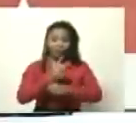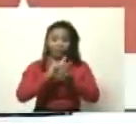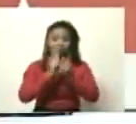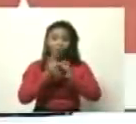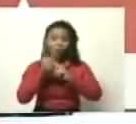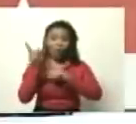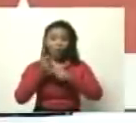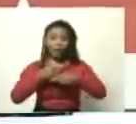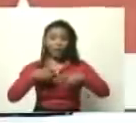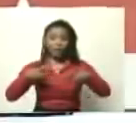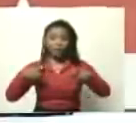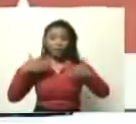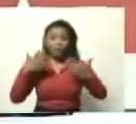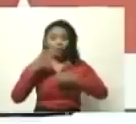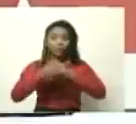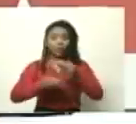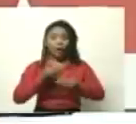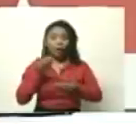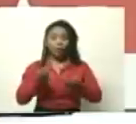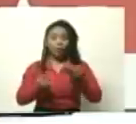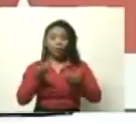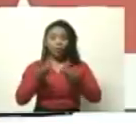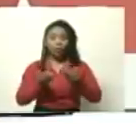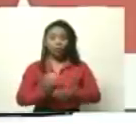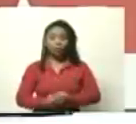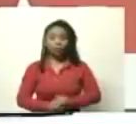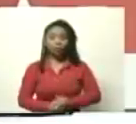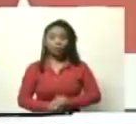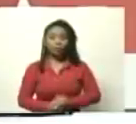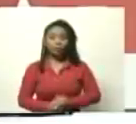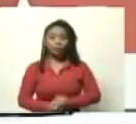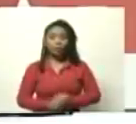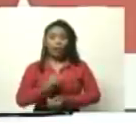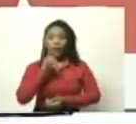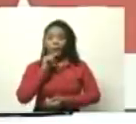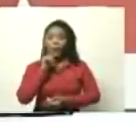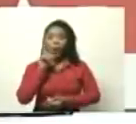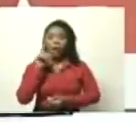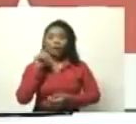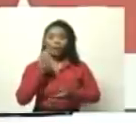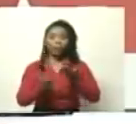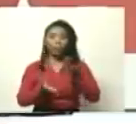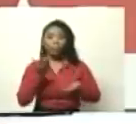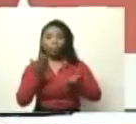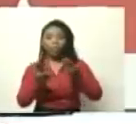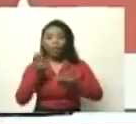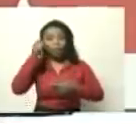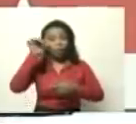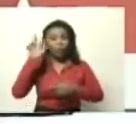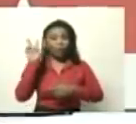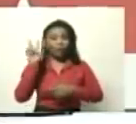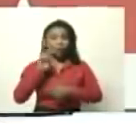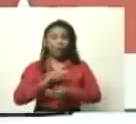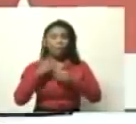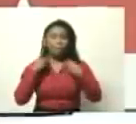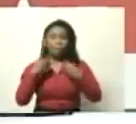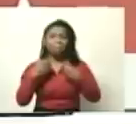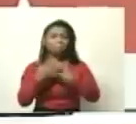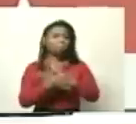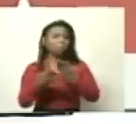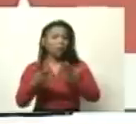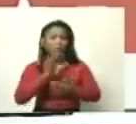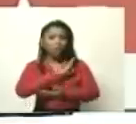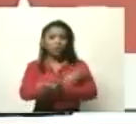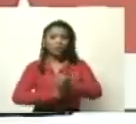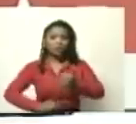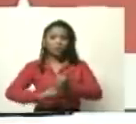un crecimiento que sea equilibrado, que no exista desigualdad en la población venezolana. ¿Para qué? Para